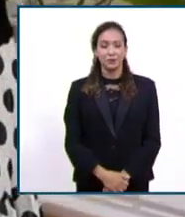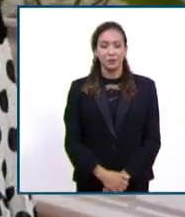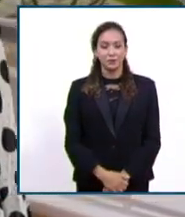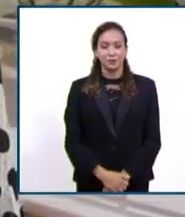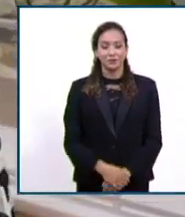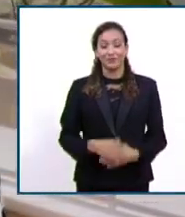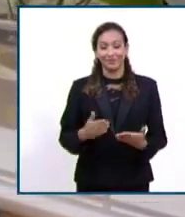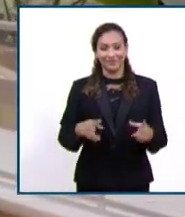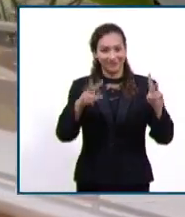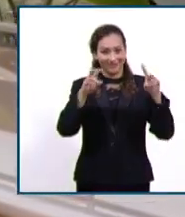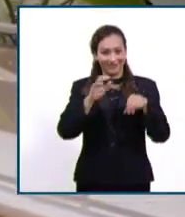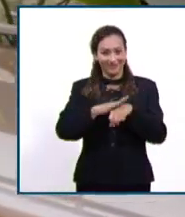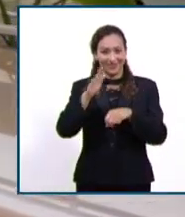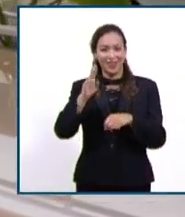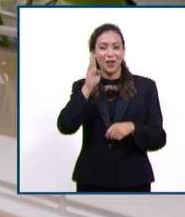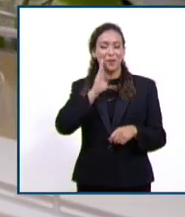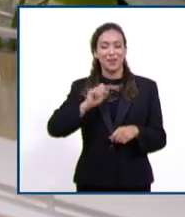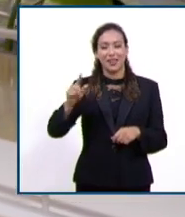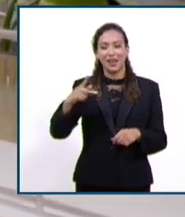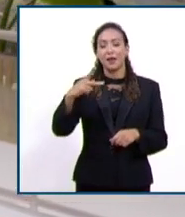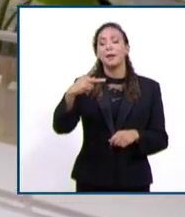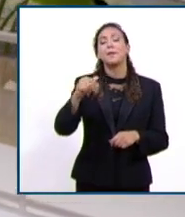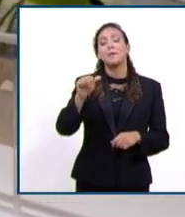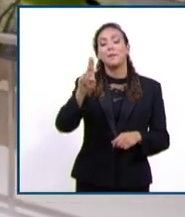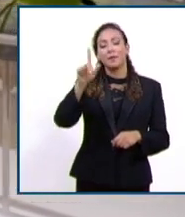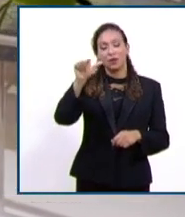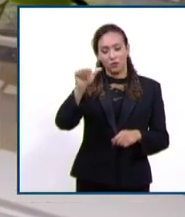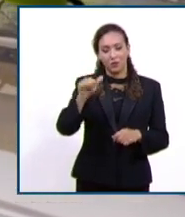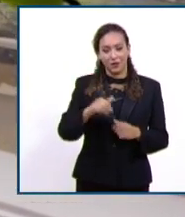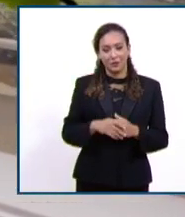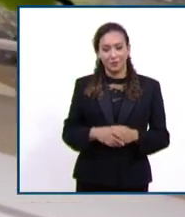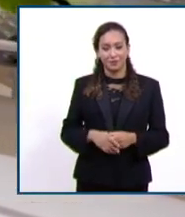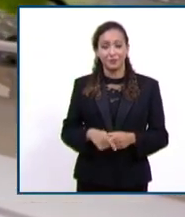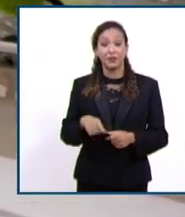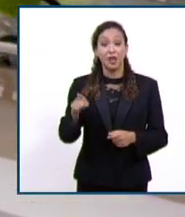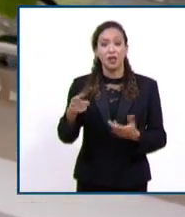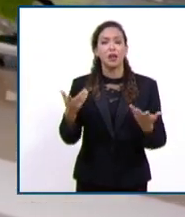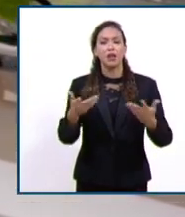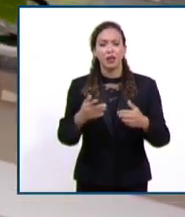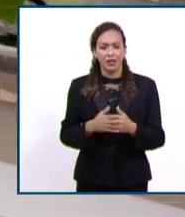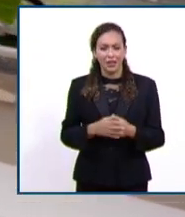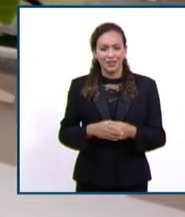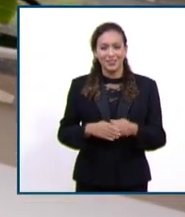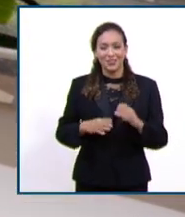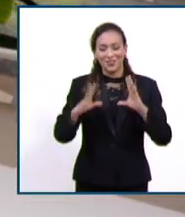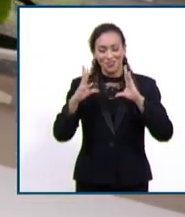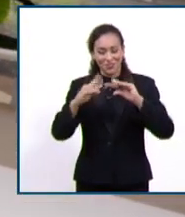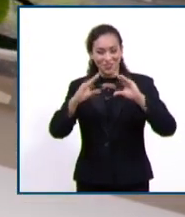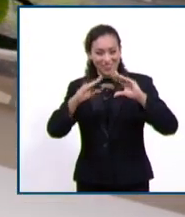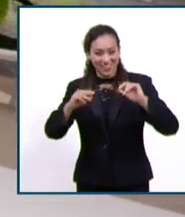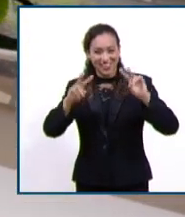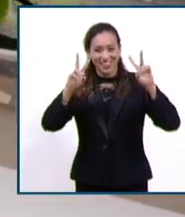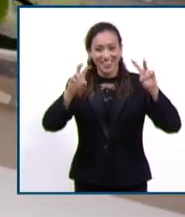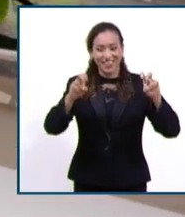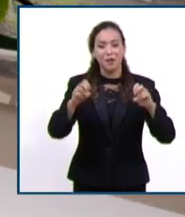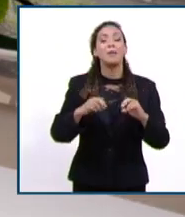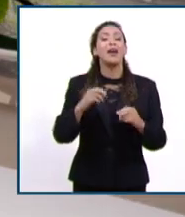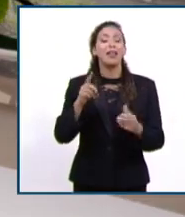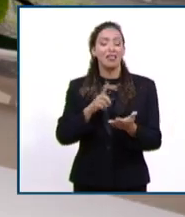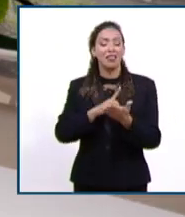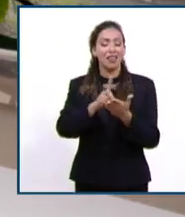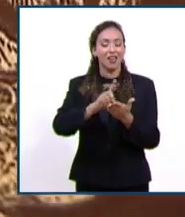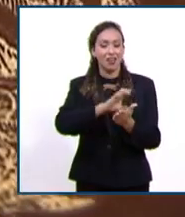Y en más temas, la magistrada Paula María García Villegas Sánchez impartió la masterclass sobre Derecho Constitucional.